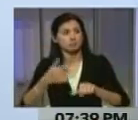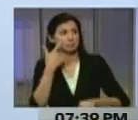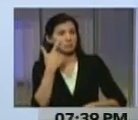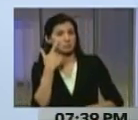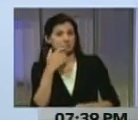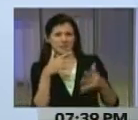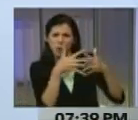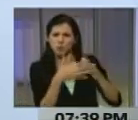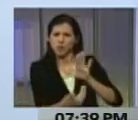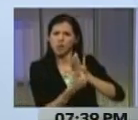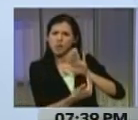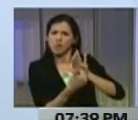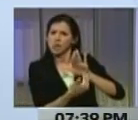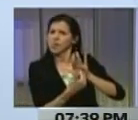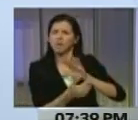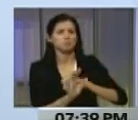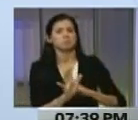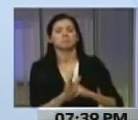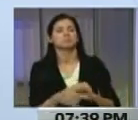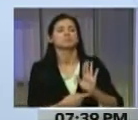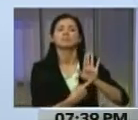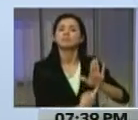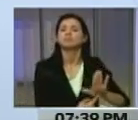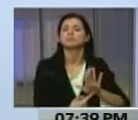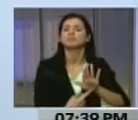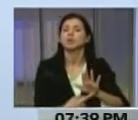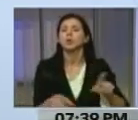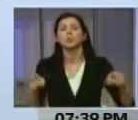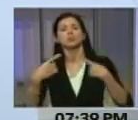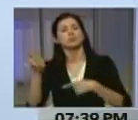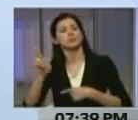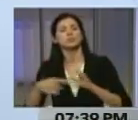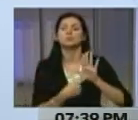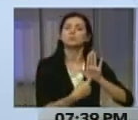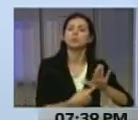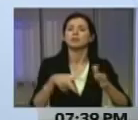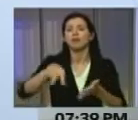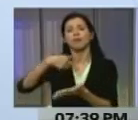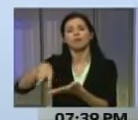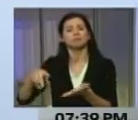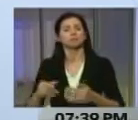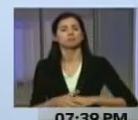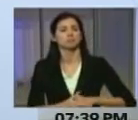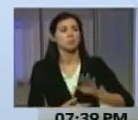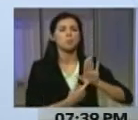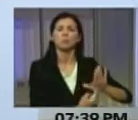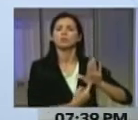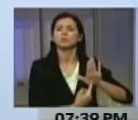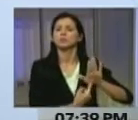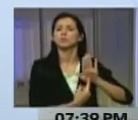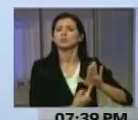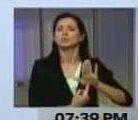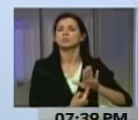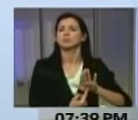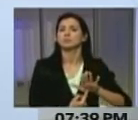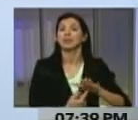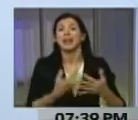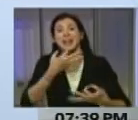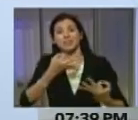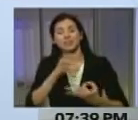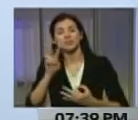del imperialismo, que suene nuestra música, que se escuchen nuestros cantores, que se escuche nuestra